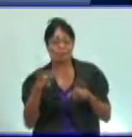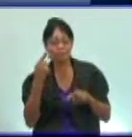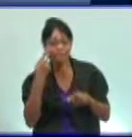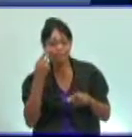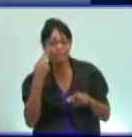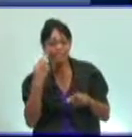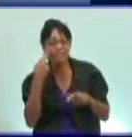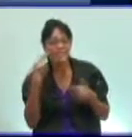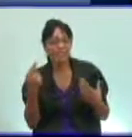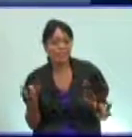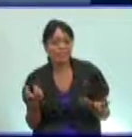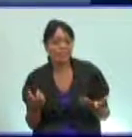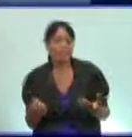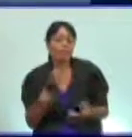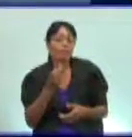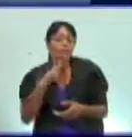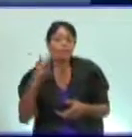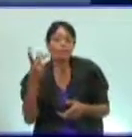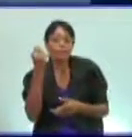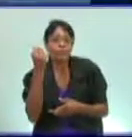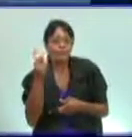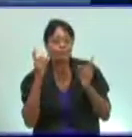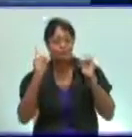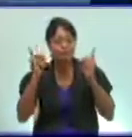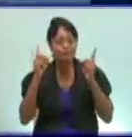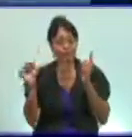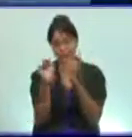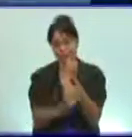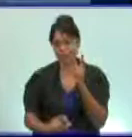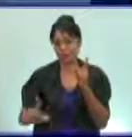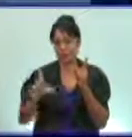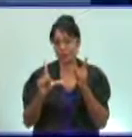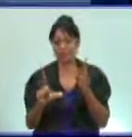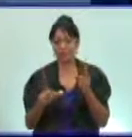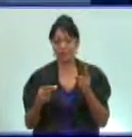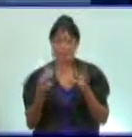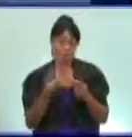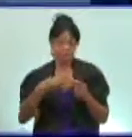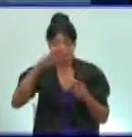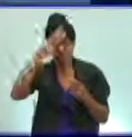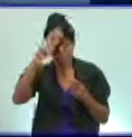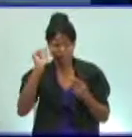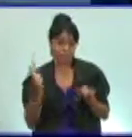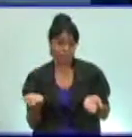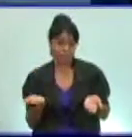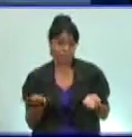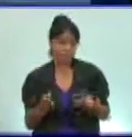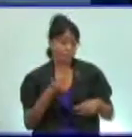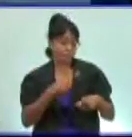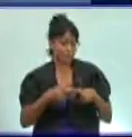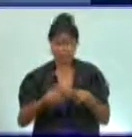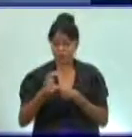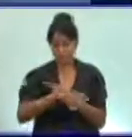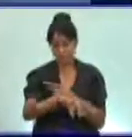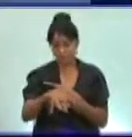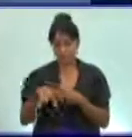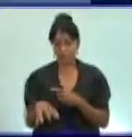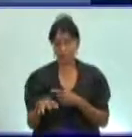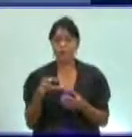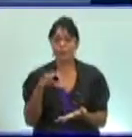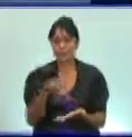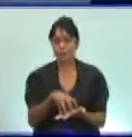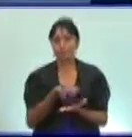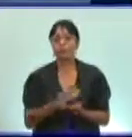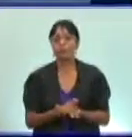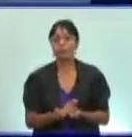vida económica, política y social del país que afecte, de la región y de la localidad. Así que vamos a anotar estos elementos para